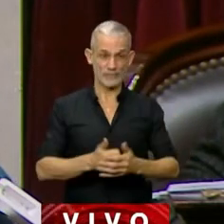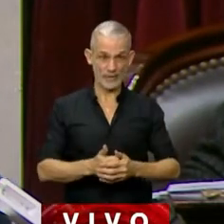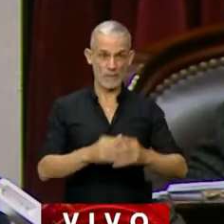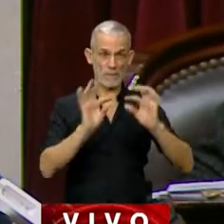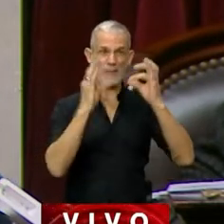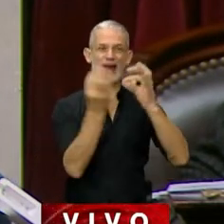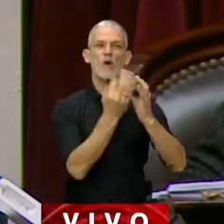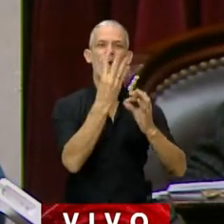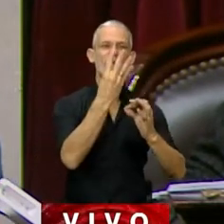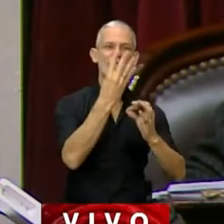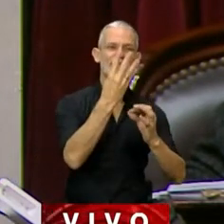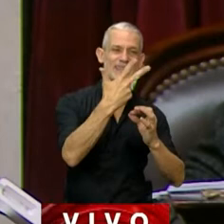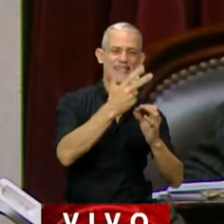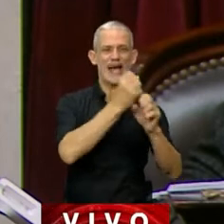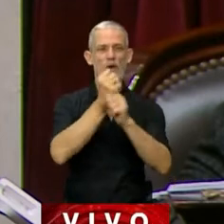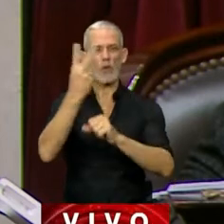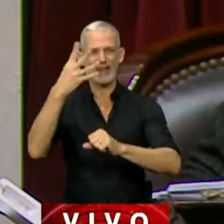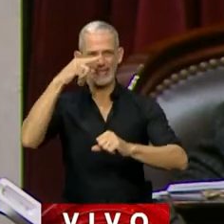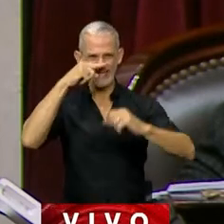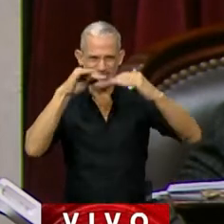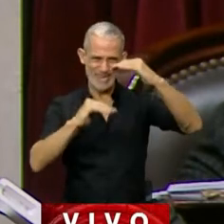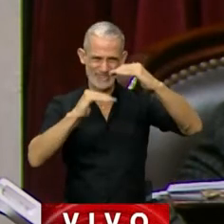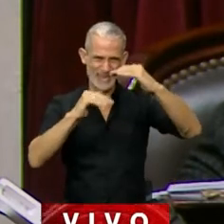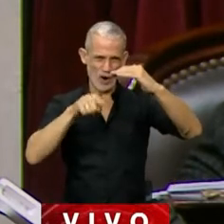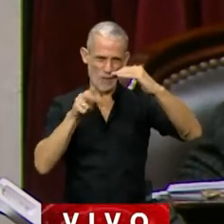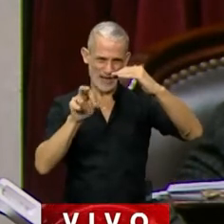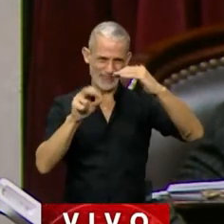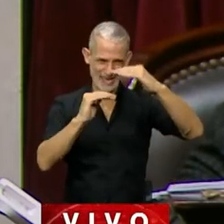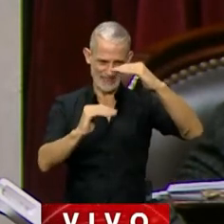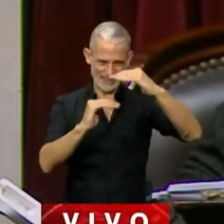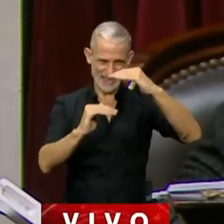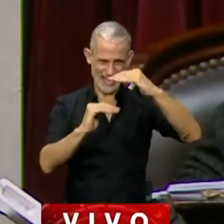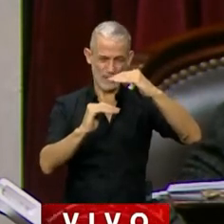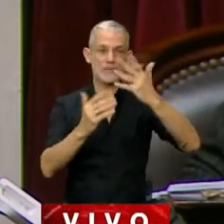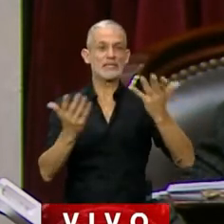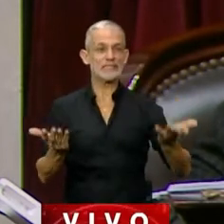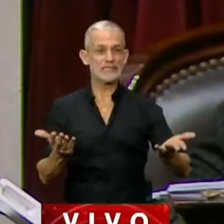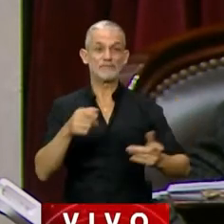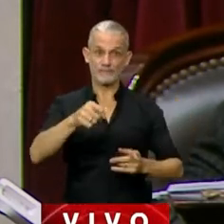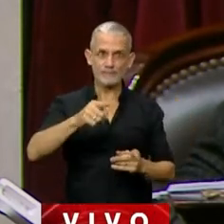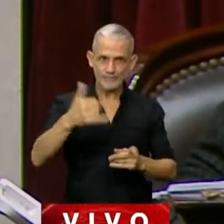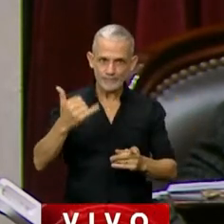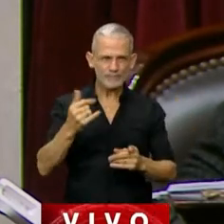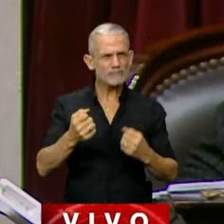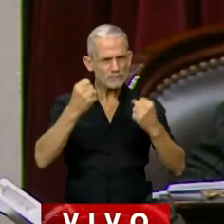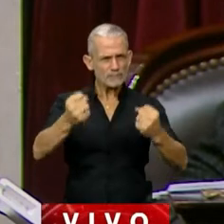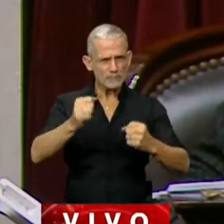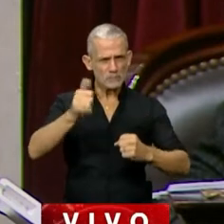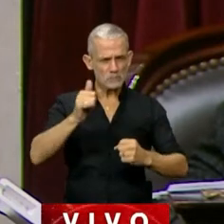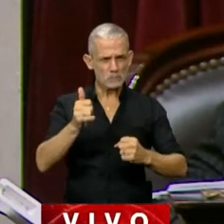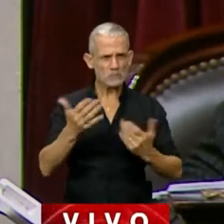en el paralelo 43 al 47,30. Eso refleja que se viene haciendo un